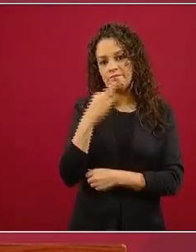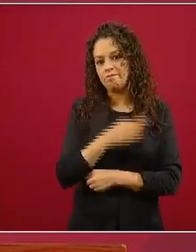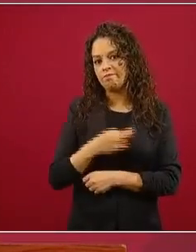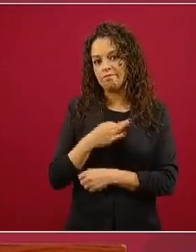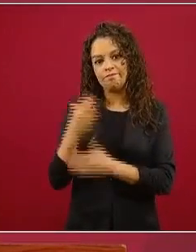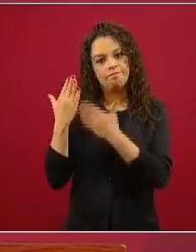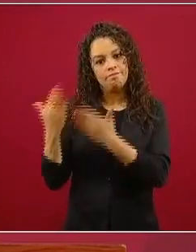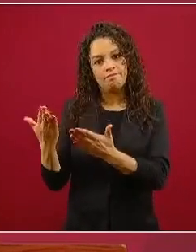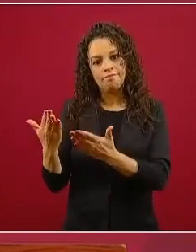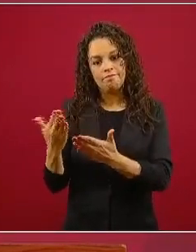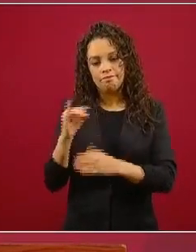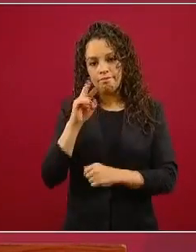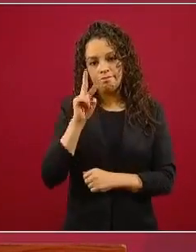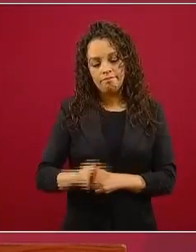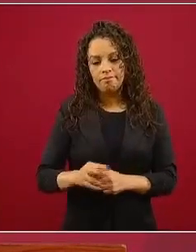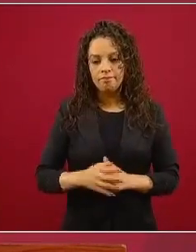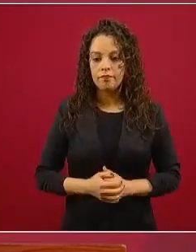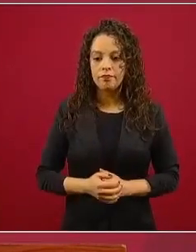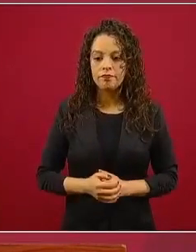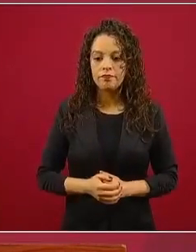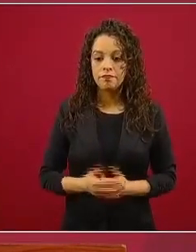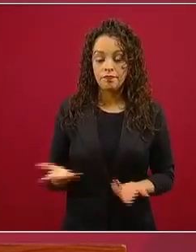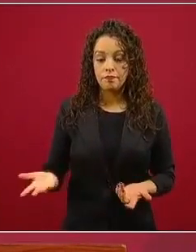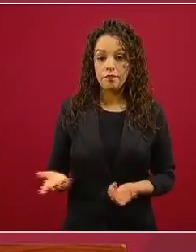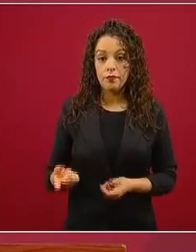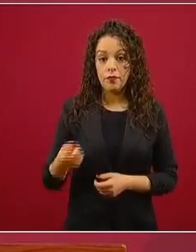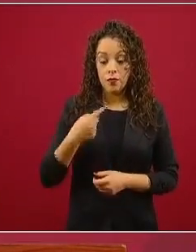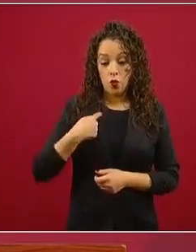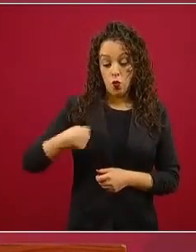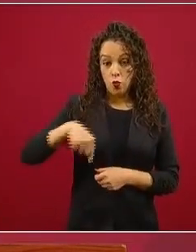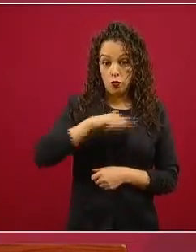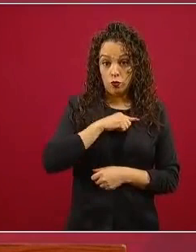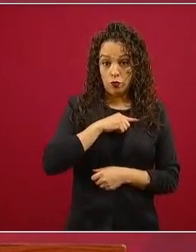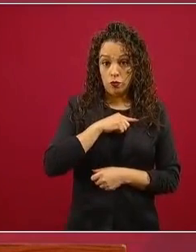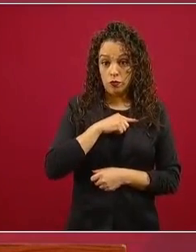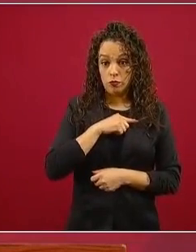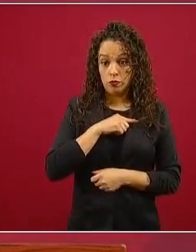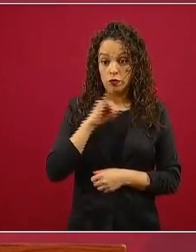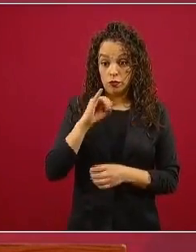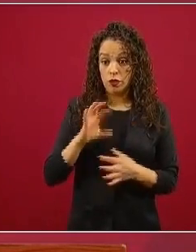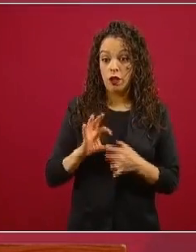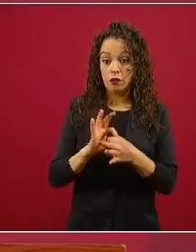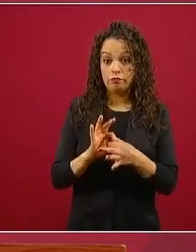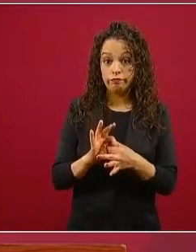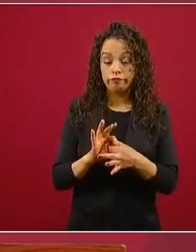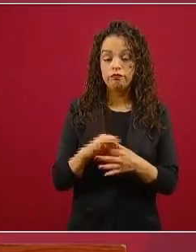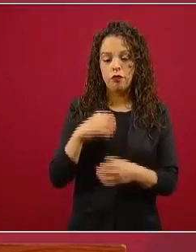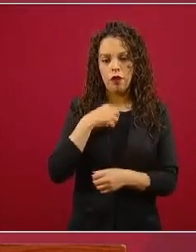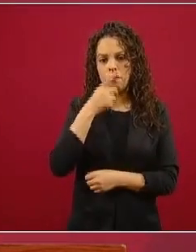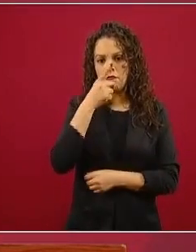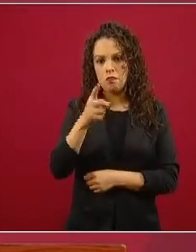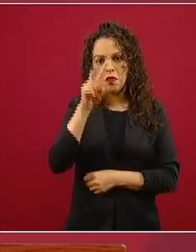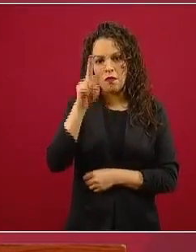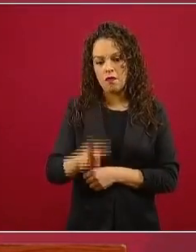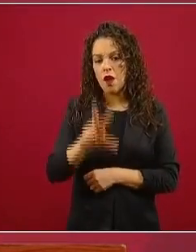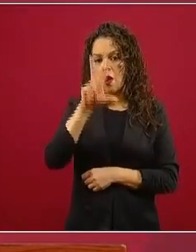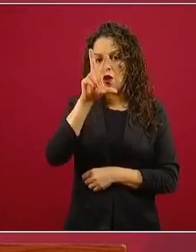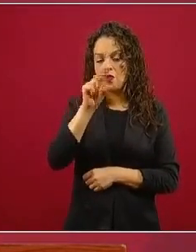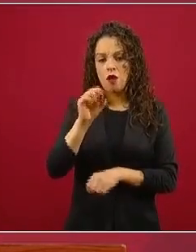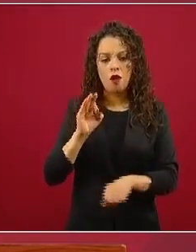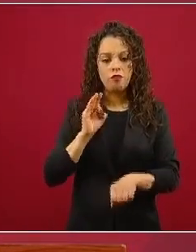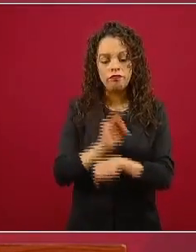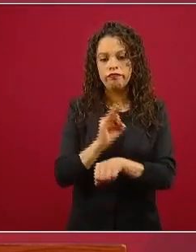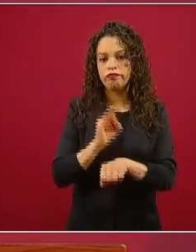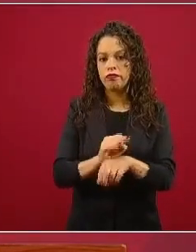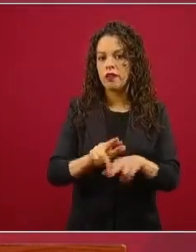Y la instrucción, por lo que a nosotros corresponde, es de que no se proteja a nadie,